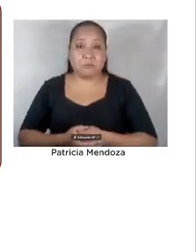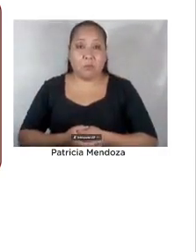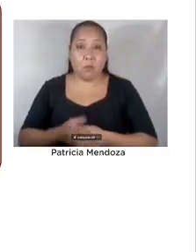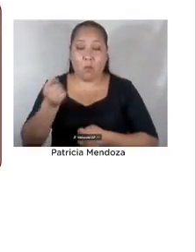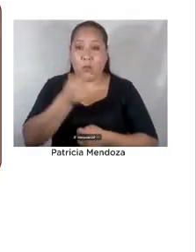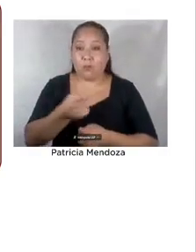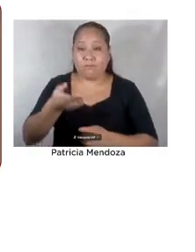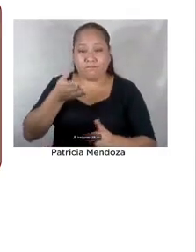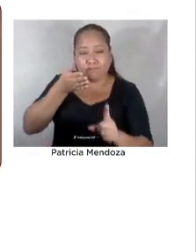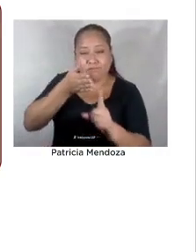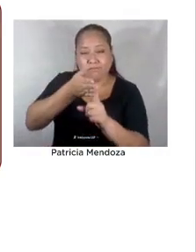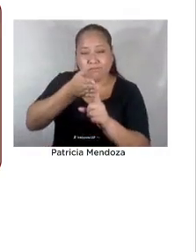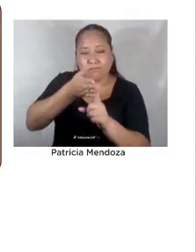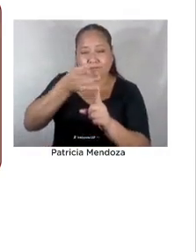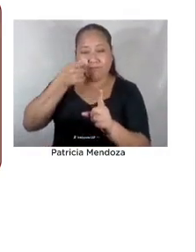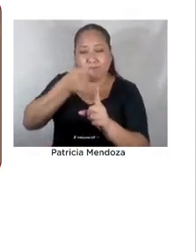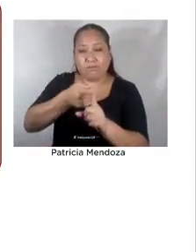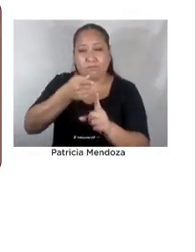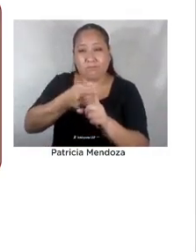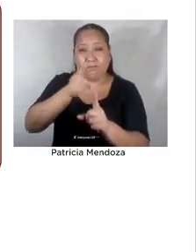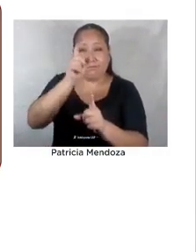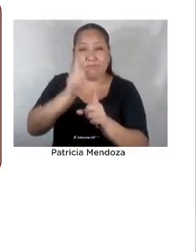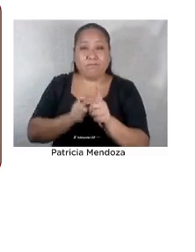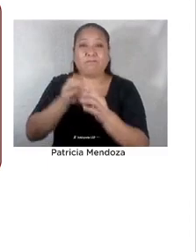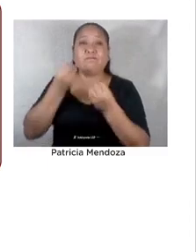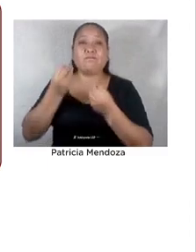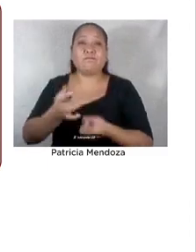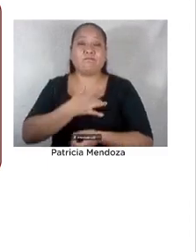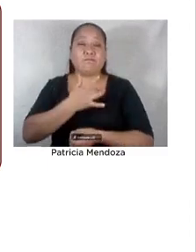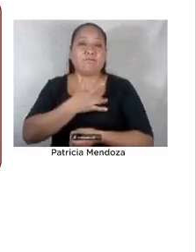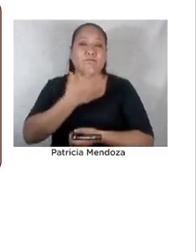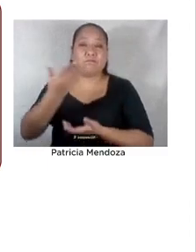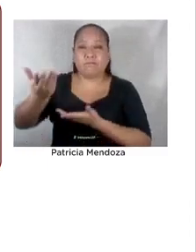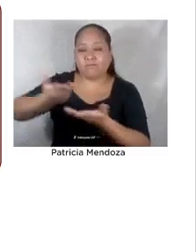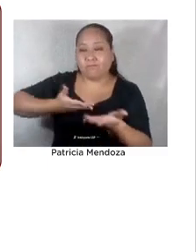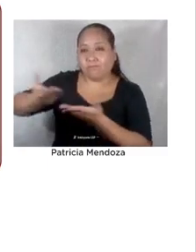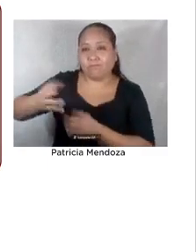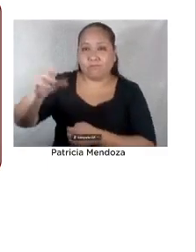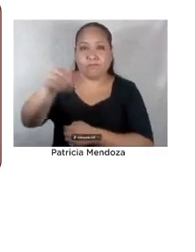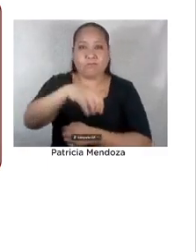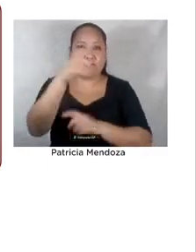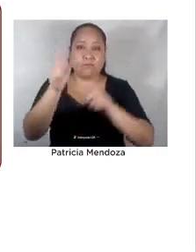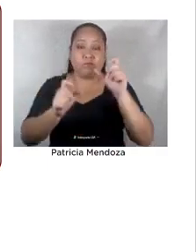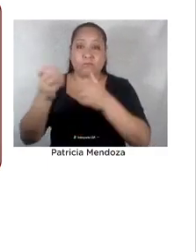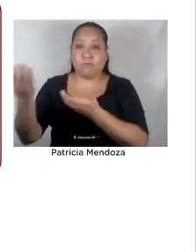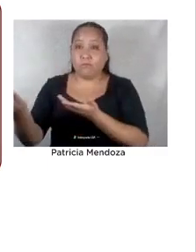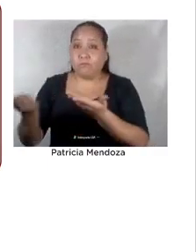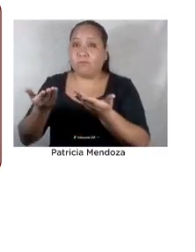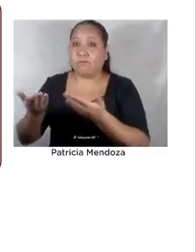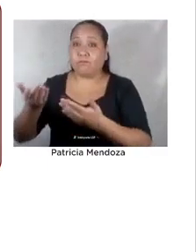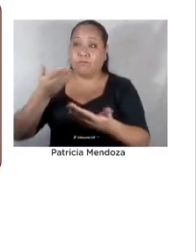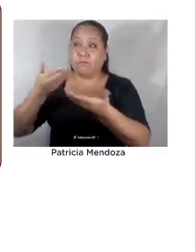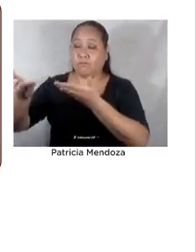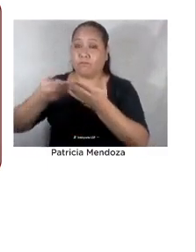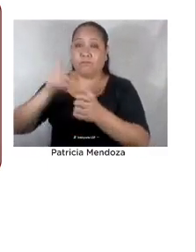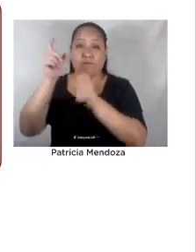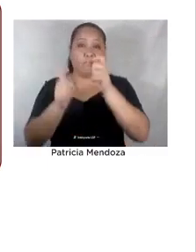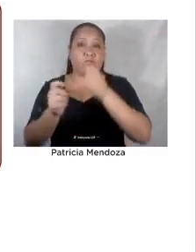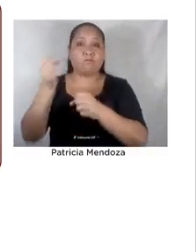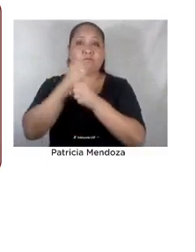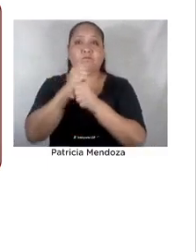las personas en relación a cómo nos relacionamos con quienes trabajamos, cómo nos relacionamos con todas las